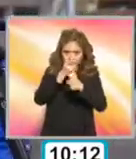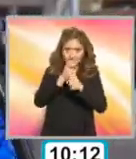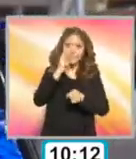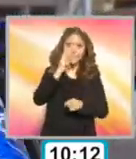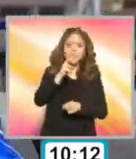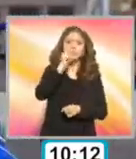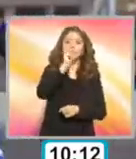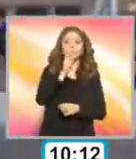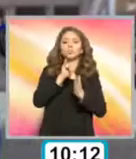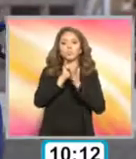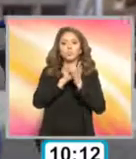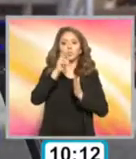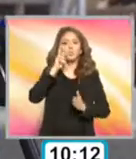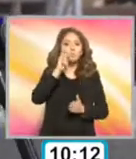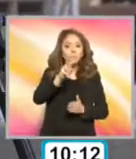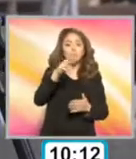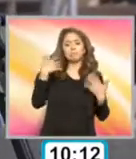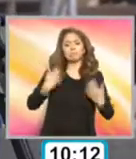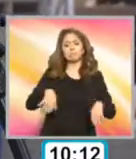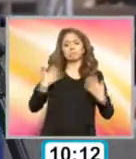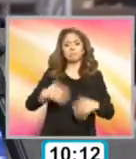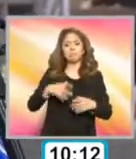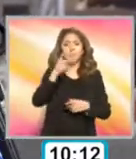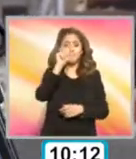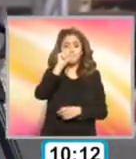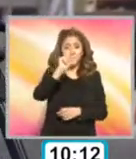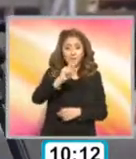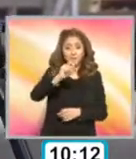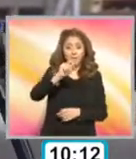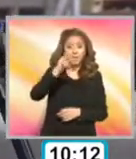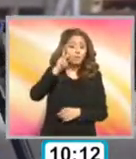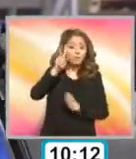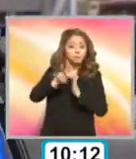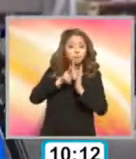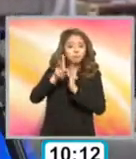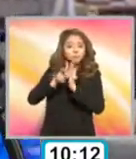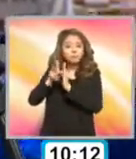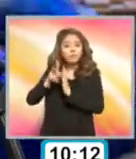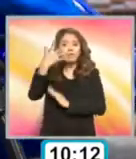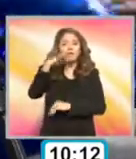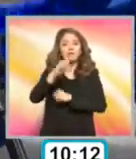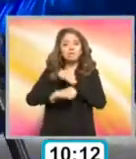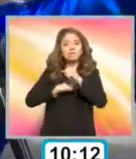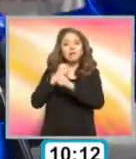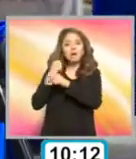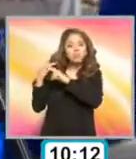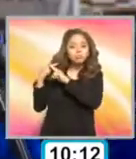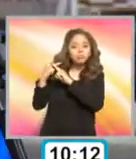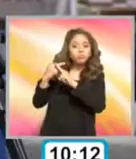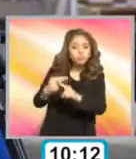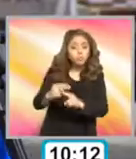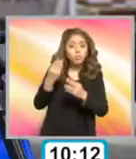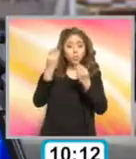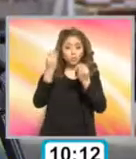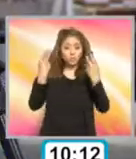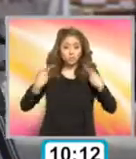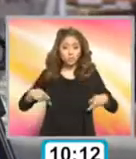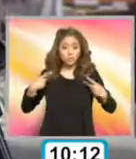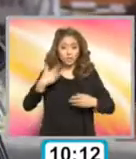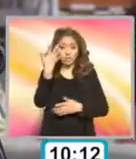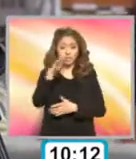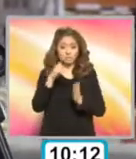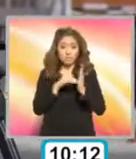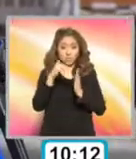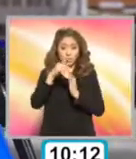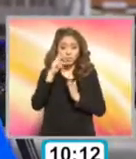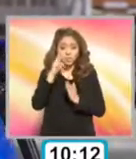YouTube y vean todos nuestros videoclips. Ya son 20 videoclips que tenemos en 10 años de carrera. Hay como 10 millones de gente que nos ve, entonces... ¿Cómo